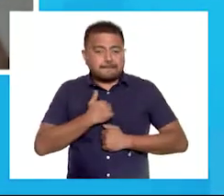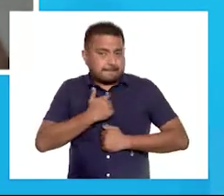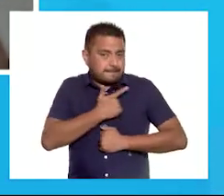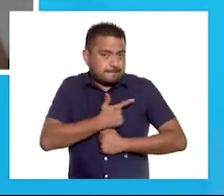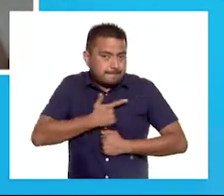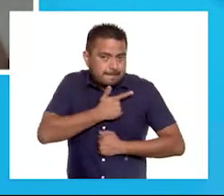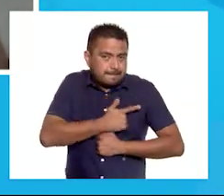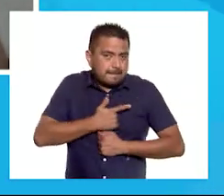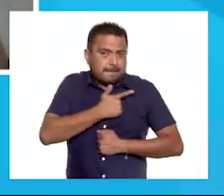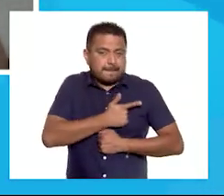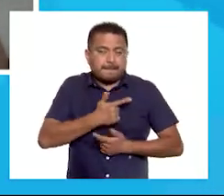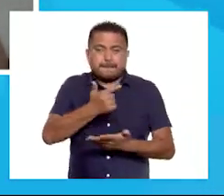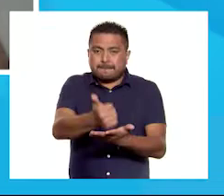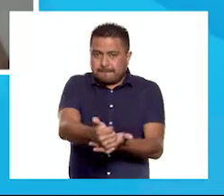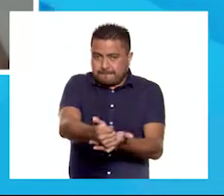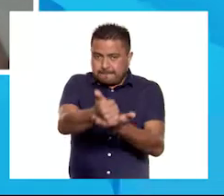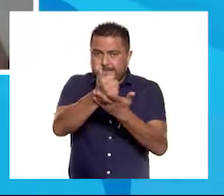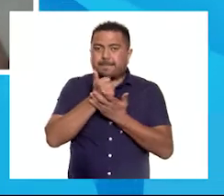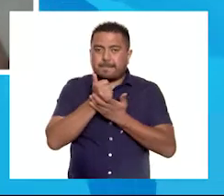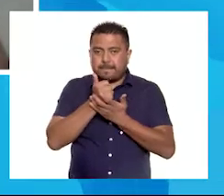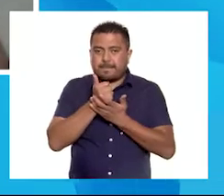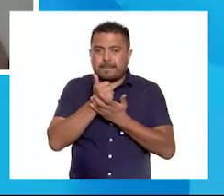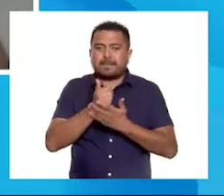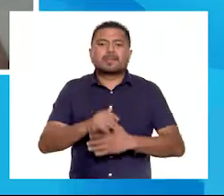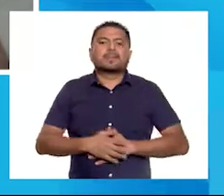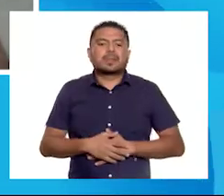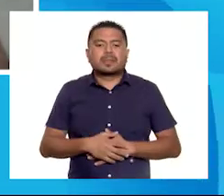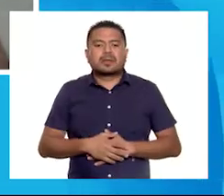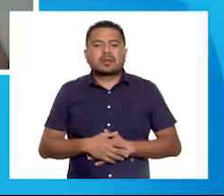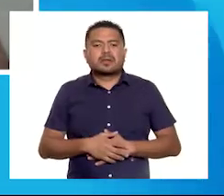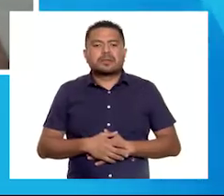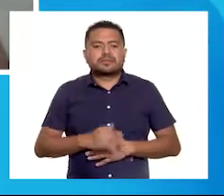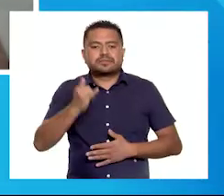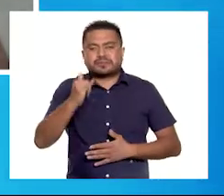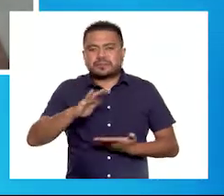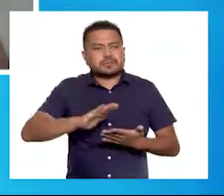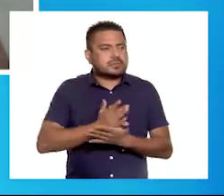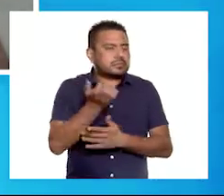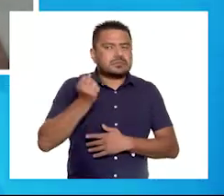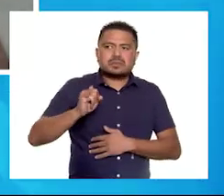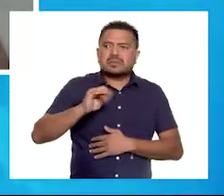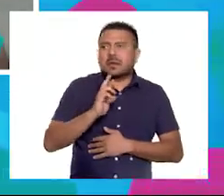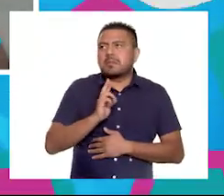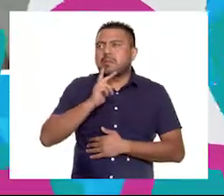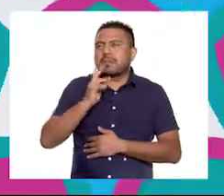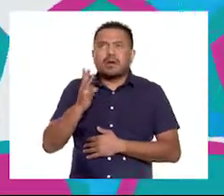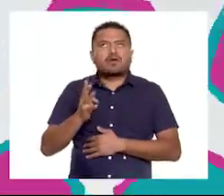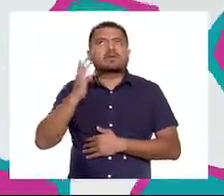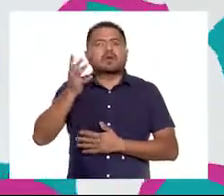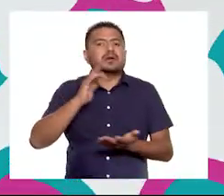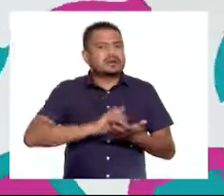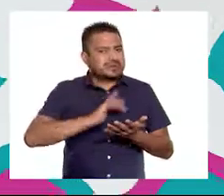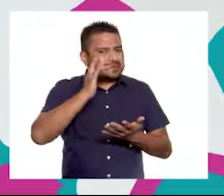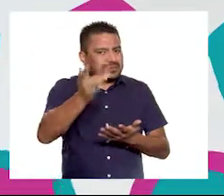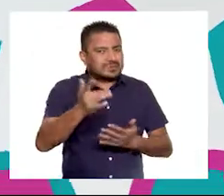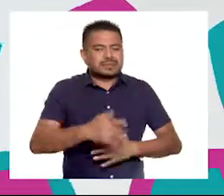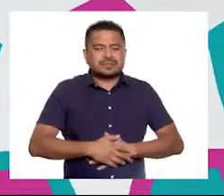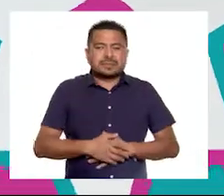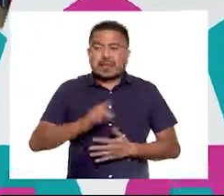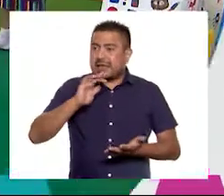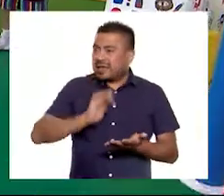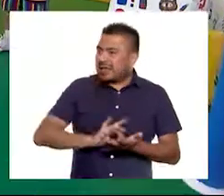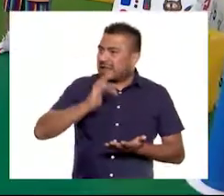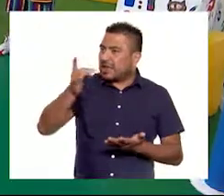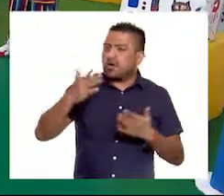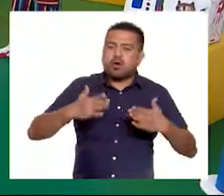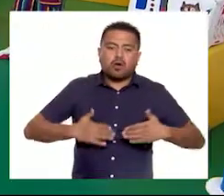gustaría que me ayudaran y así poder mejorar en un futuro. Gracias. Gracias